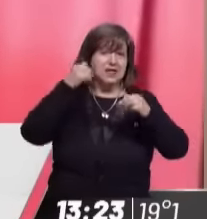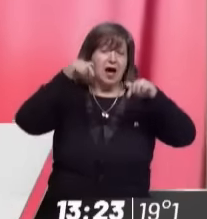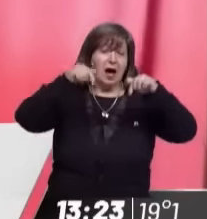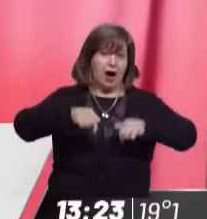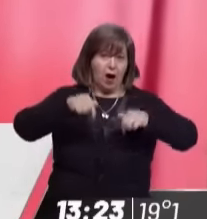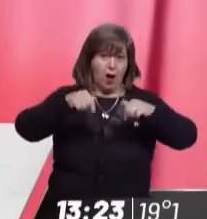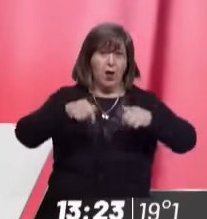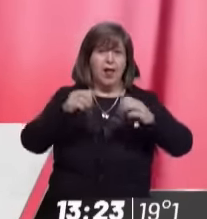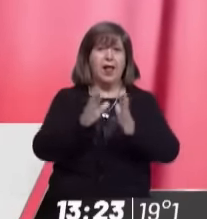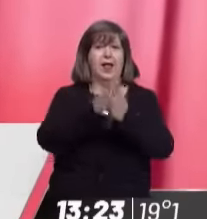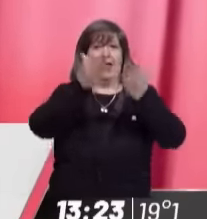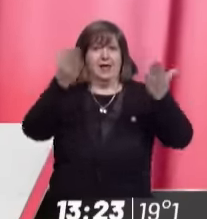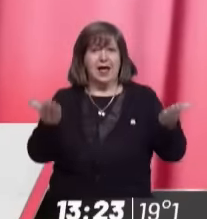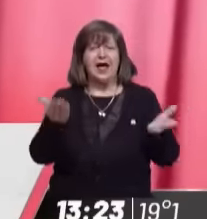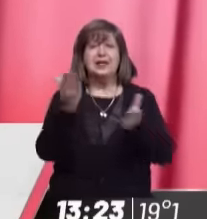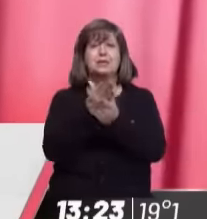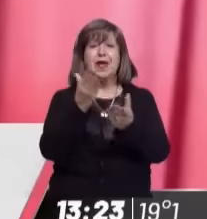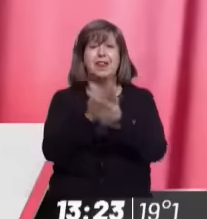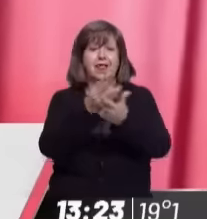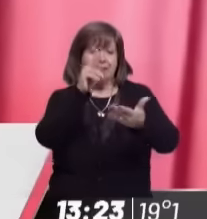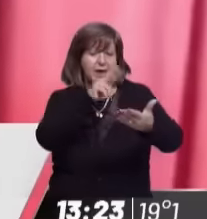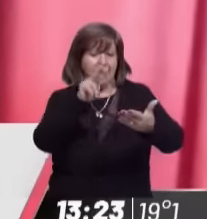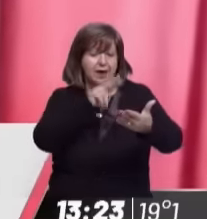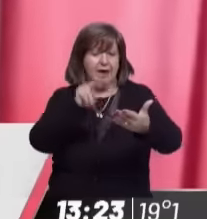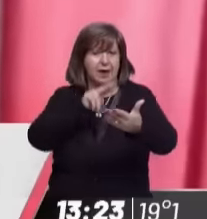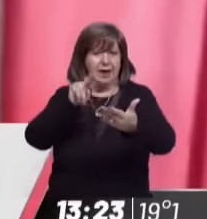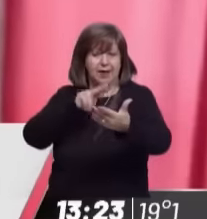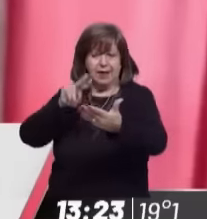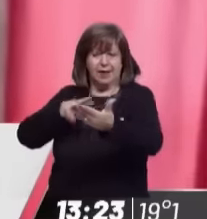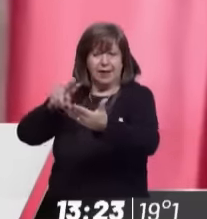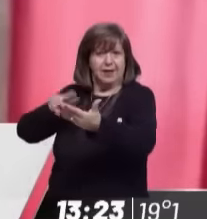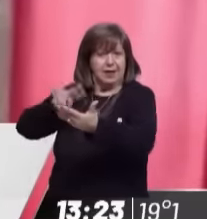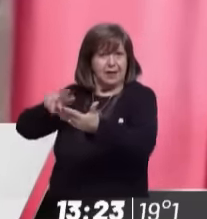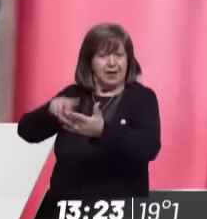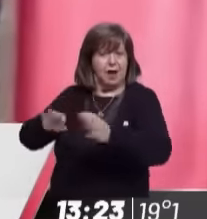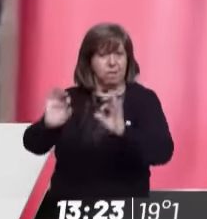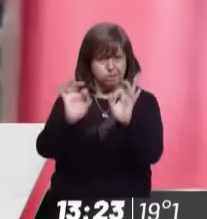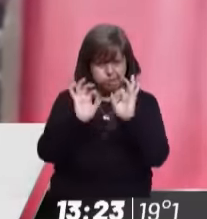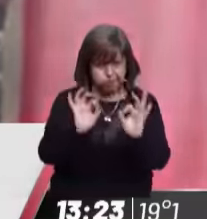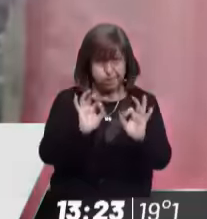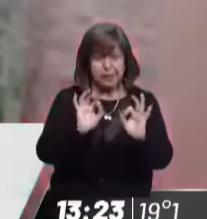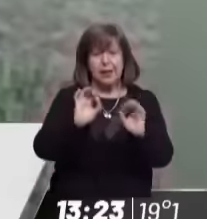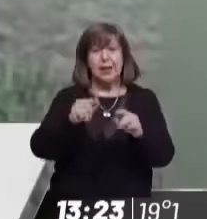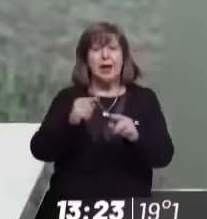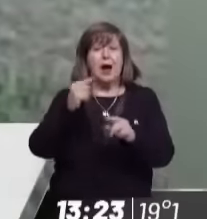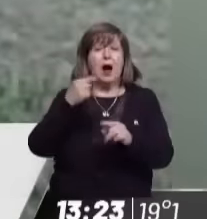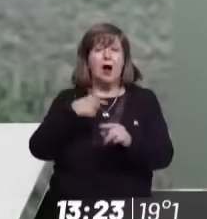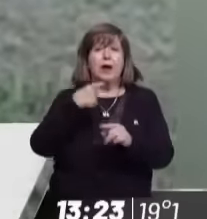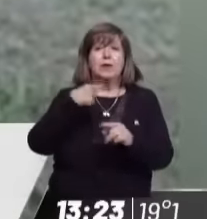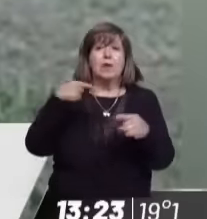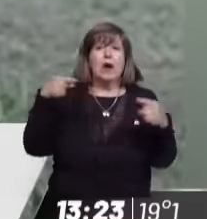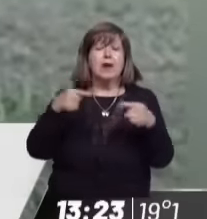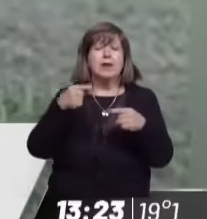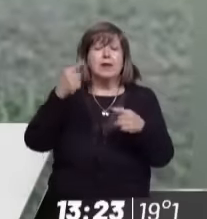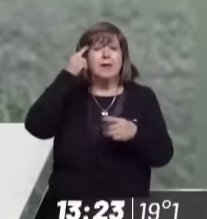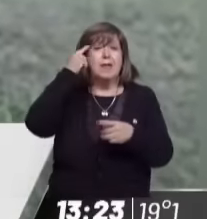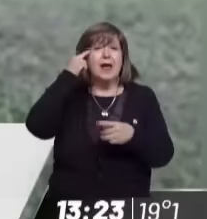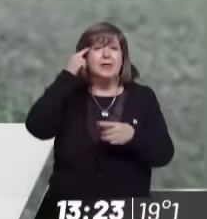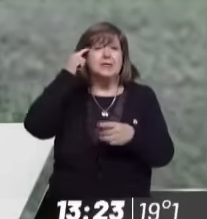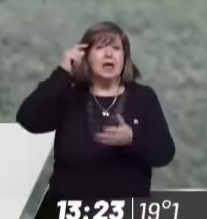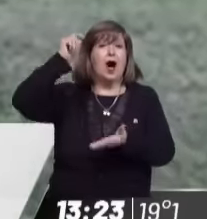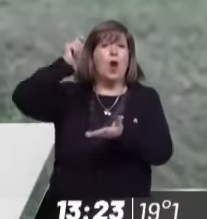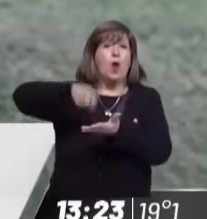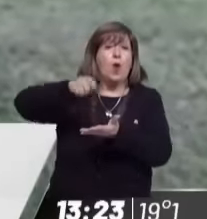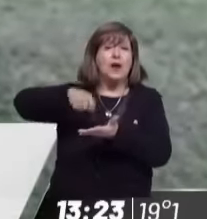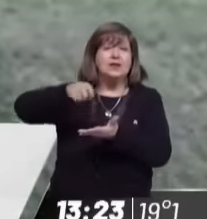ciertas, vamos a saber verdaderamente cuál es el rumbo de la causa, qué piensa la justicia federal, la jueza